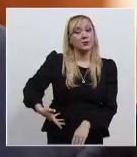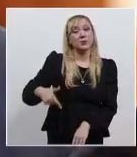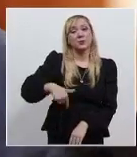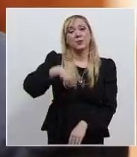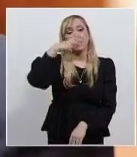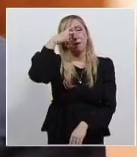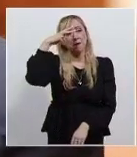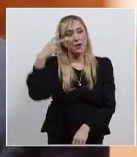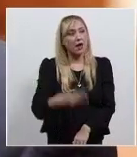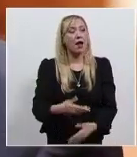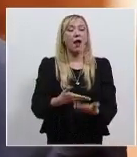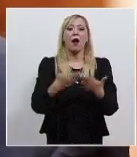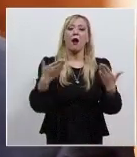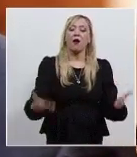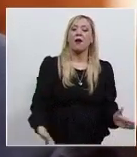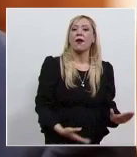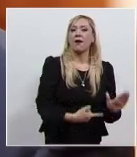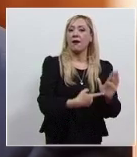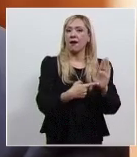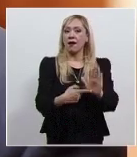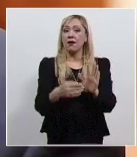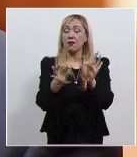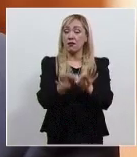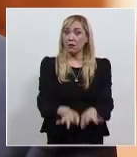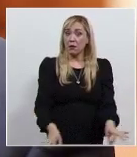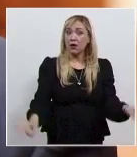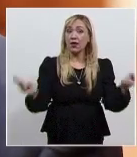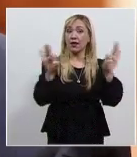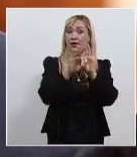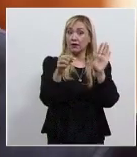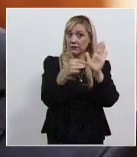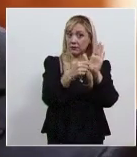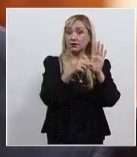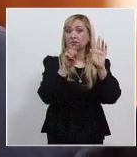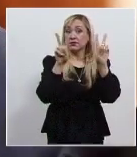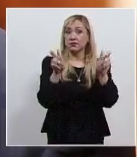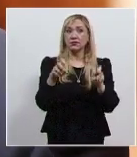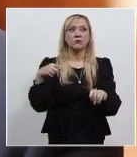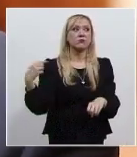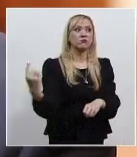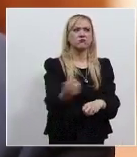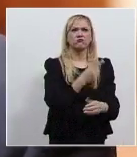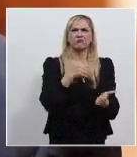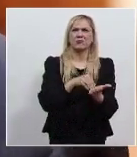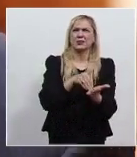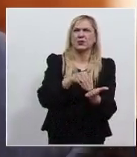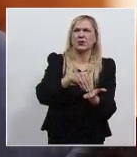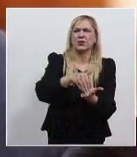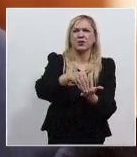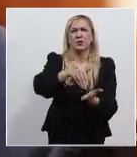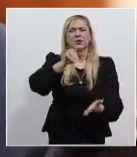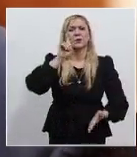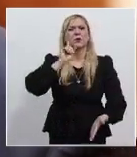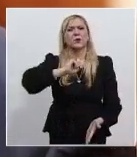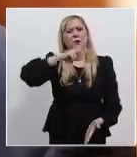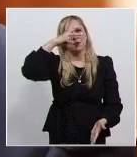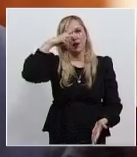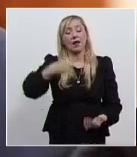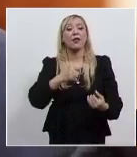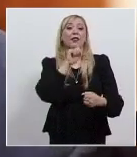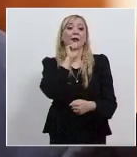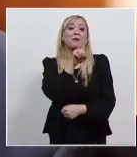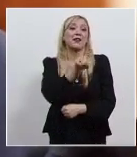hoy podemos ver que dada la trascendencia del tema para millones y millones de mexicanas, también